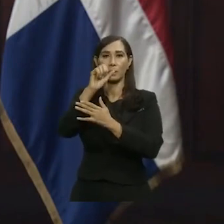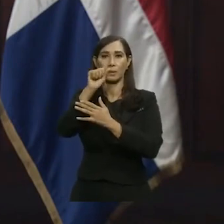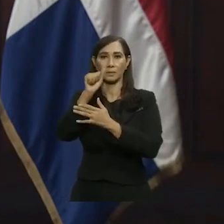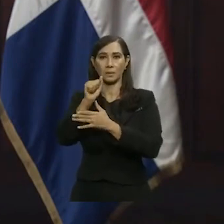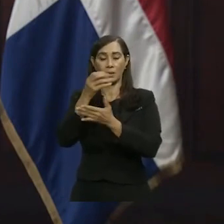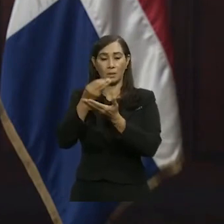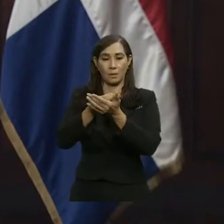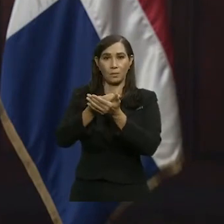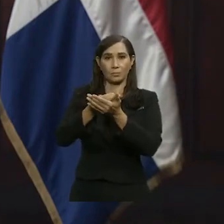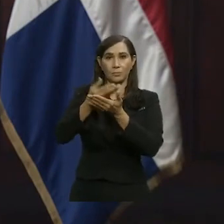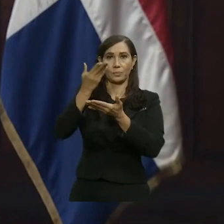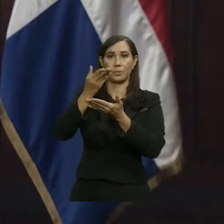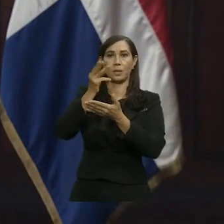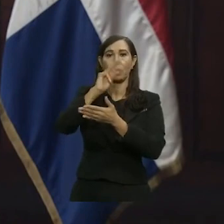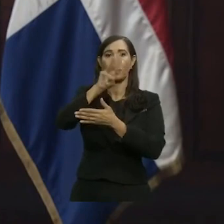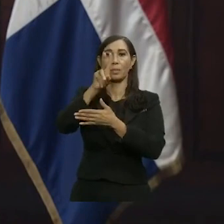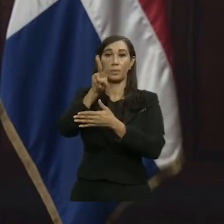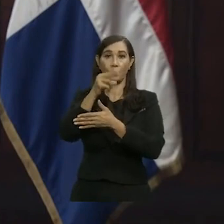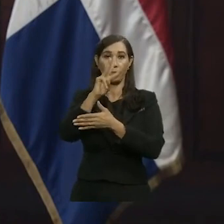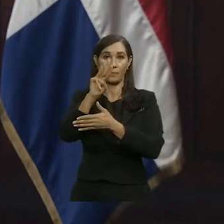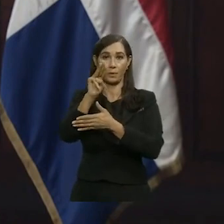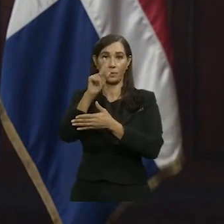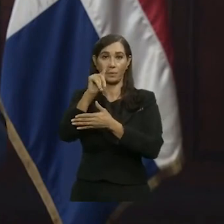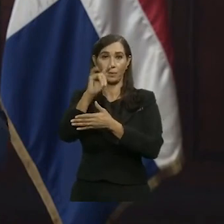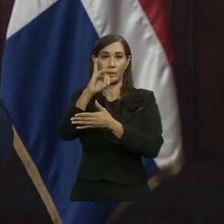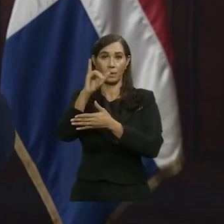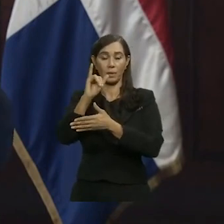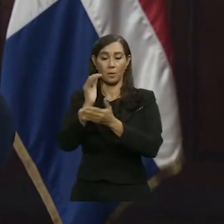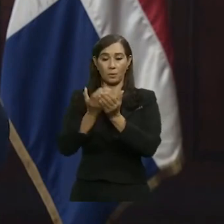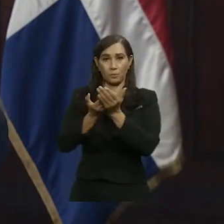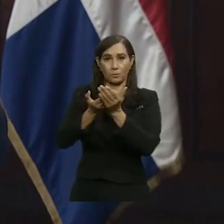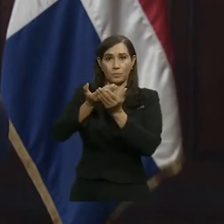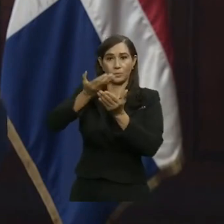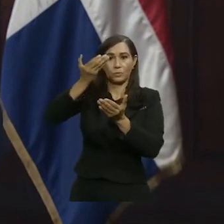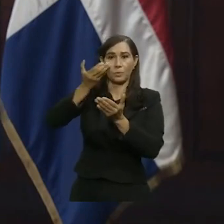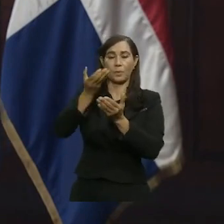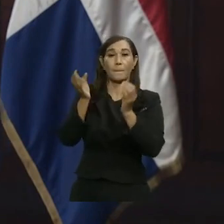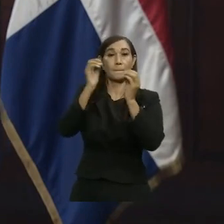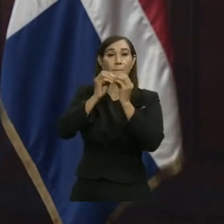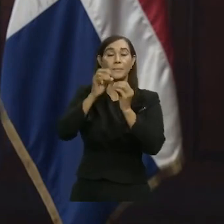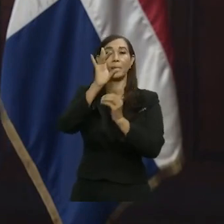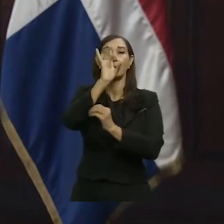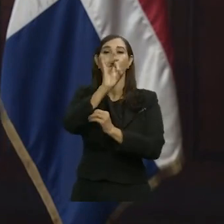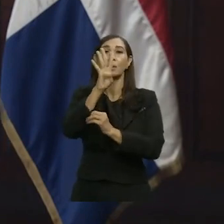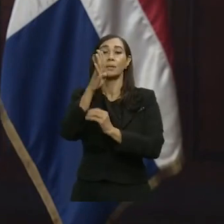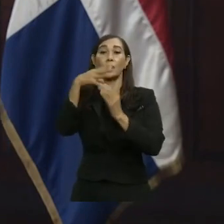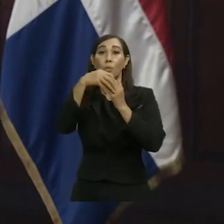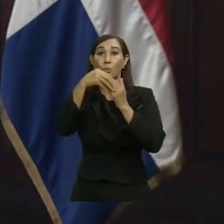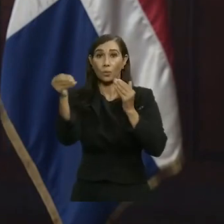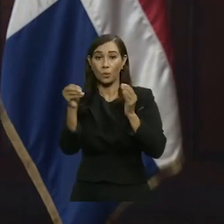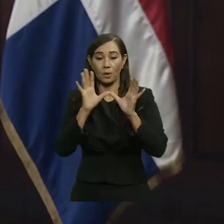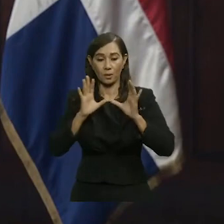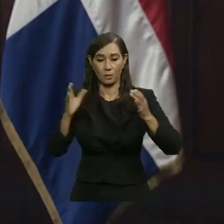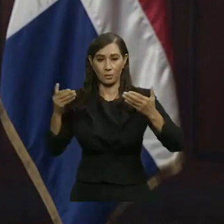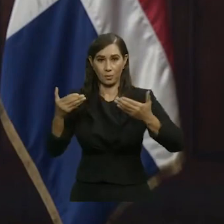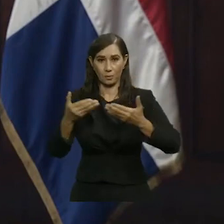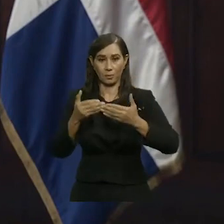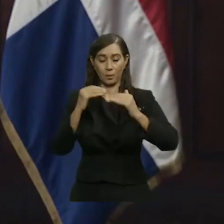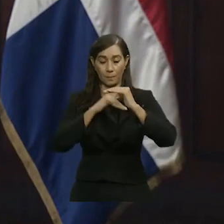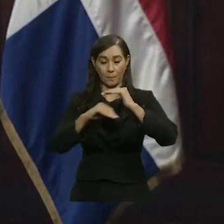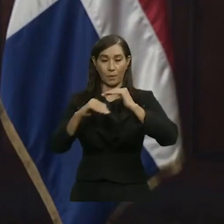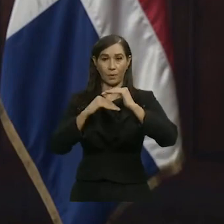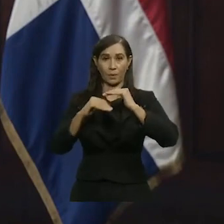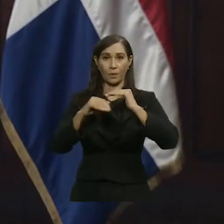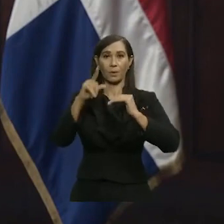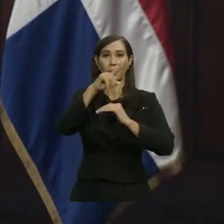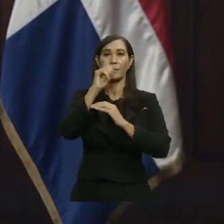Index, el WTI, esté por encima de $85 por barril y por debajo de